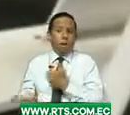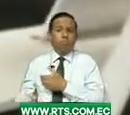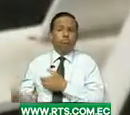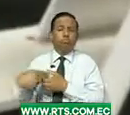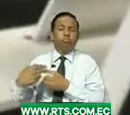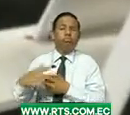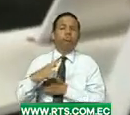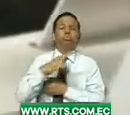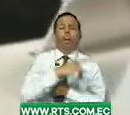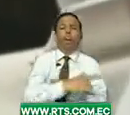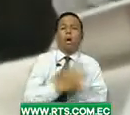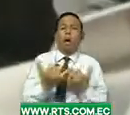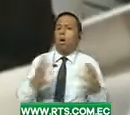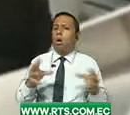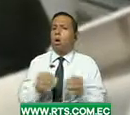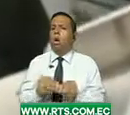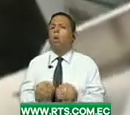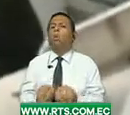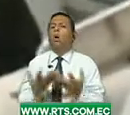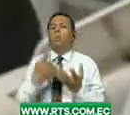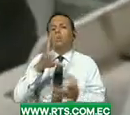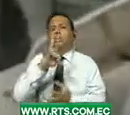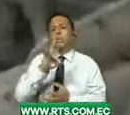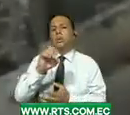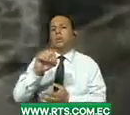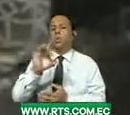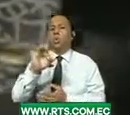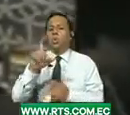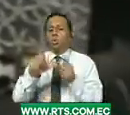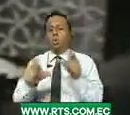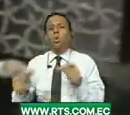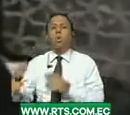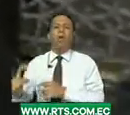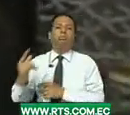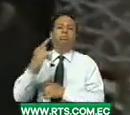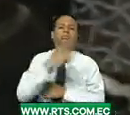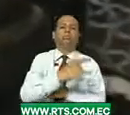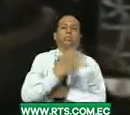ahí, han salido un total de 708 ecuatorianos, informó Ismenia Solórzano.